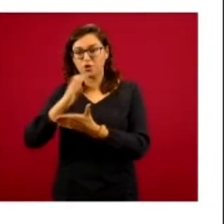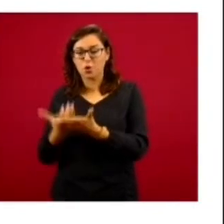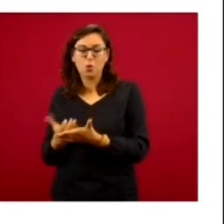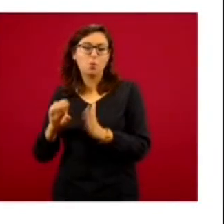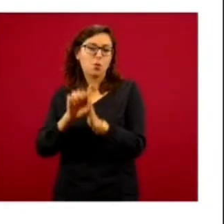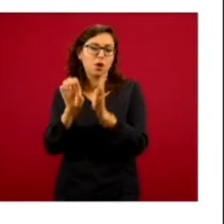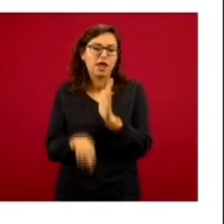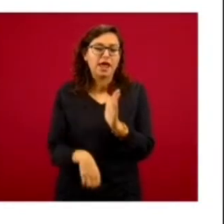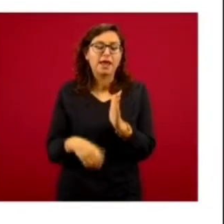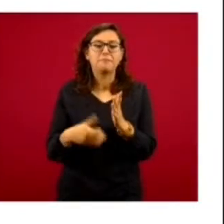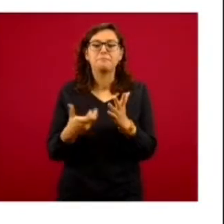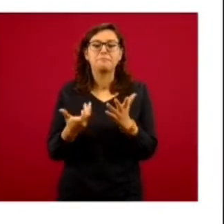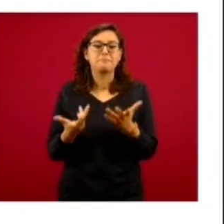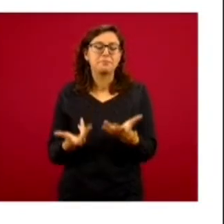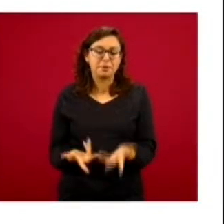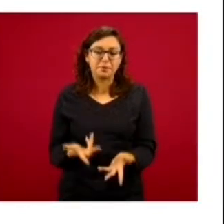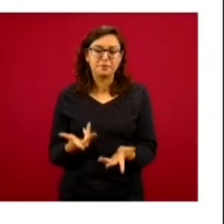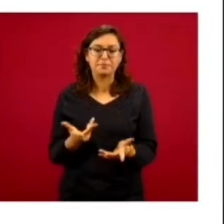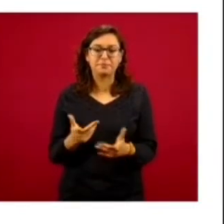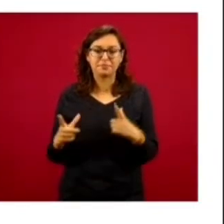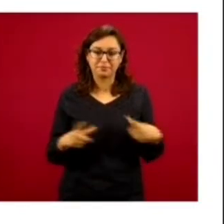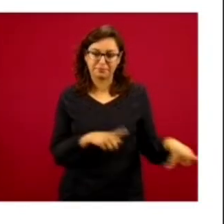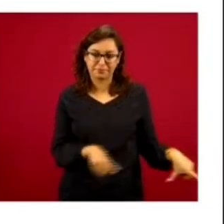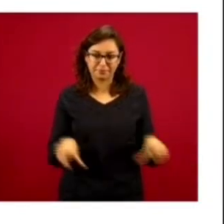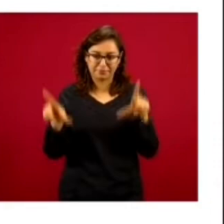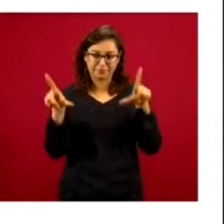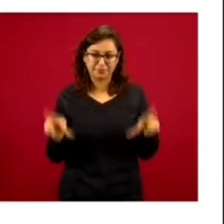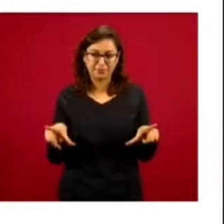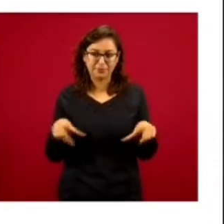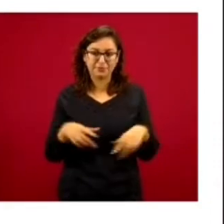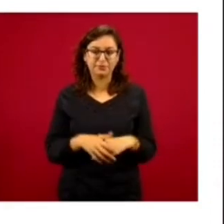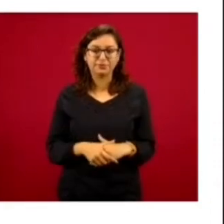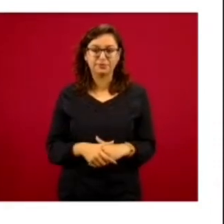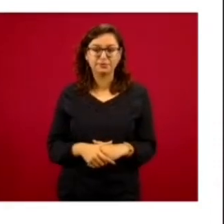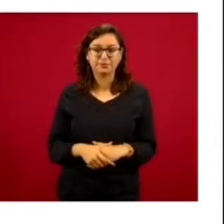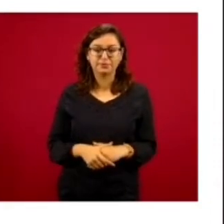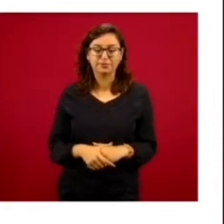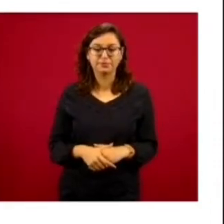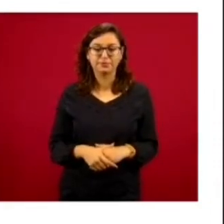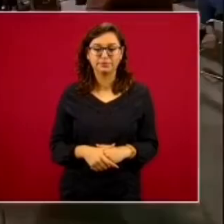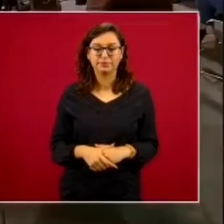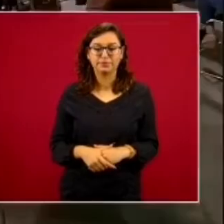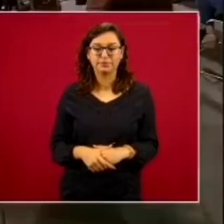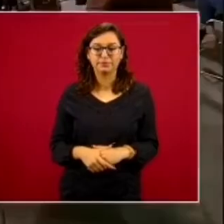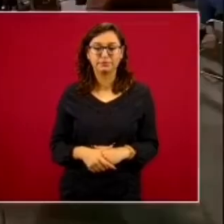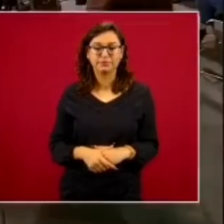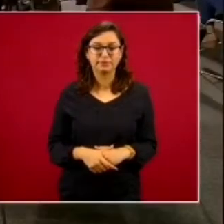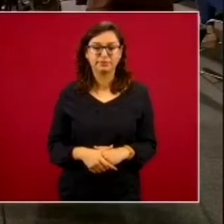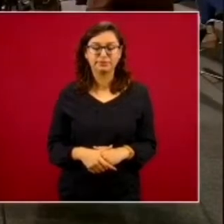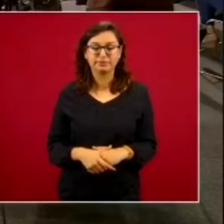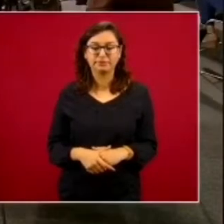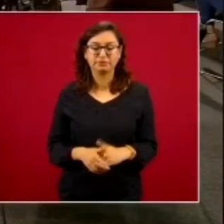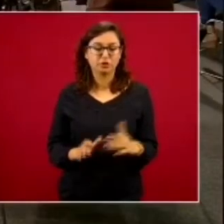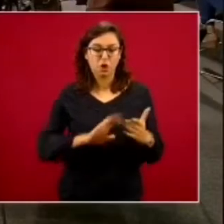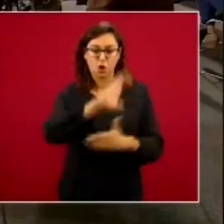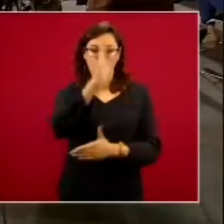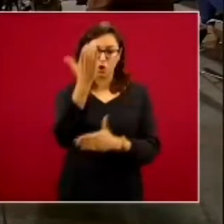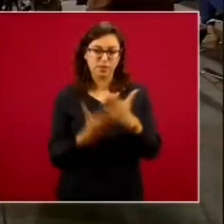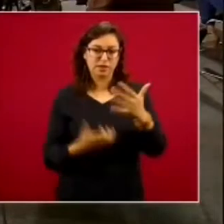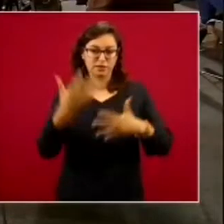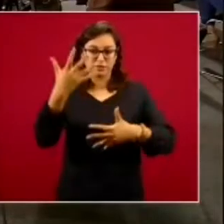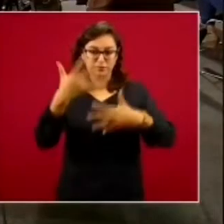como que veremos más adelante en el siguiente cuadro. Aquí vemos el tipo de contratos,